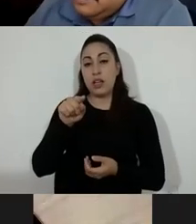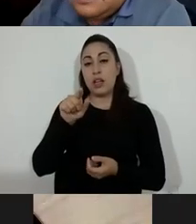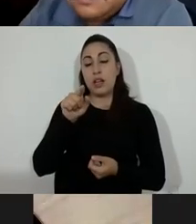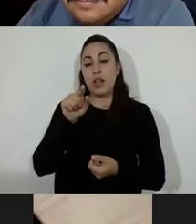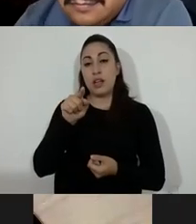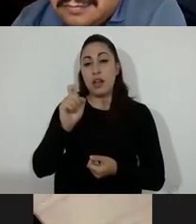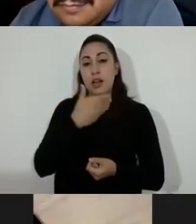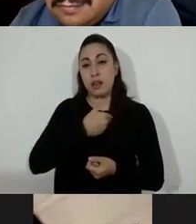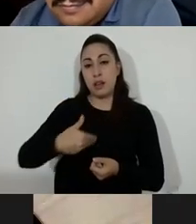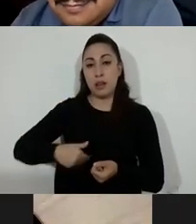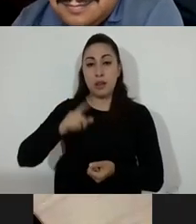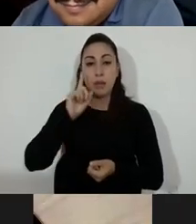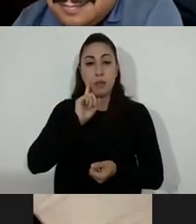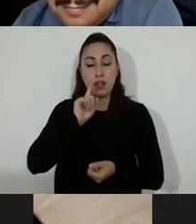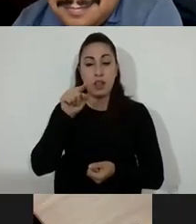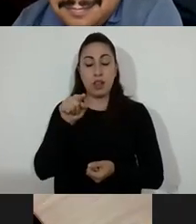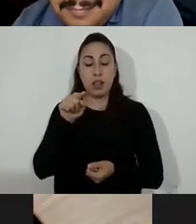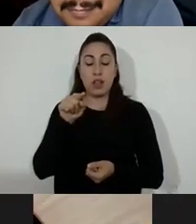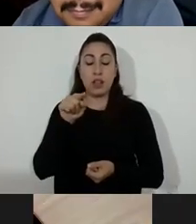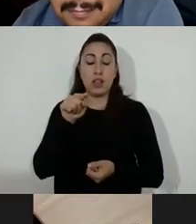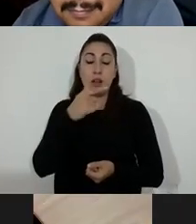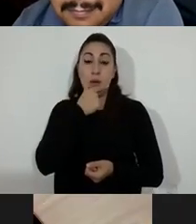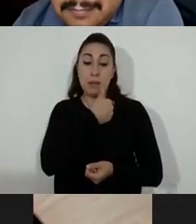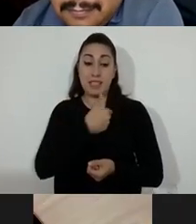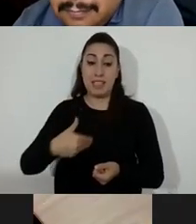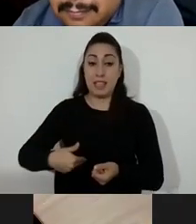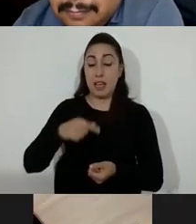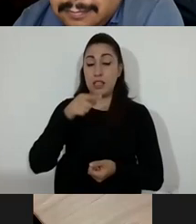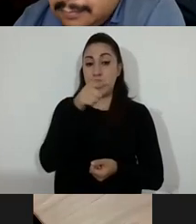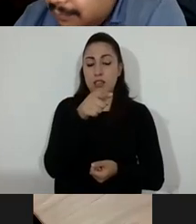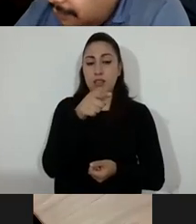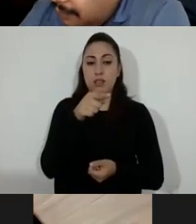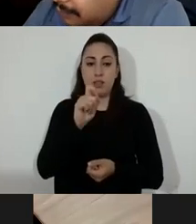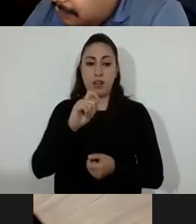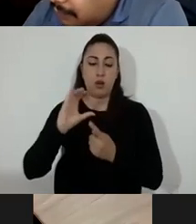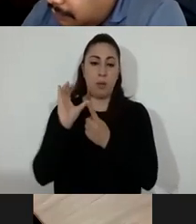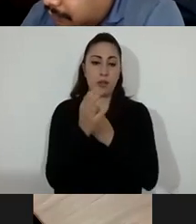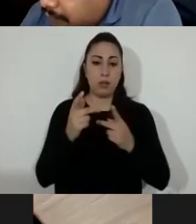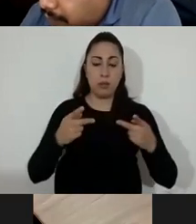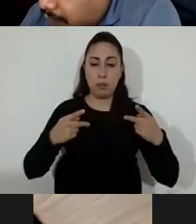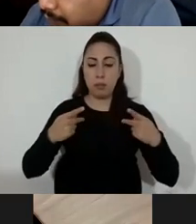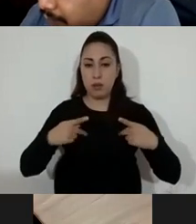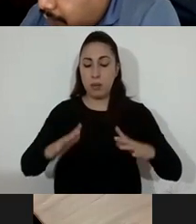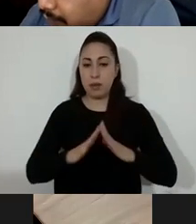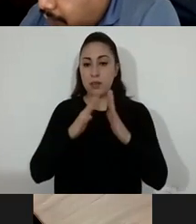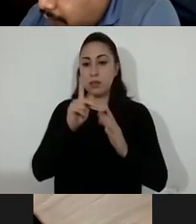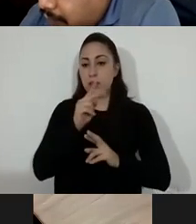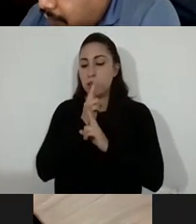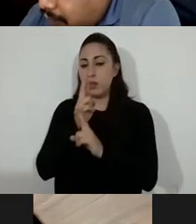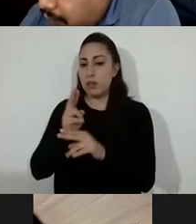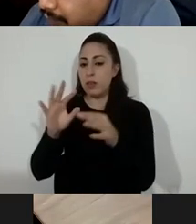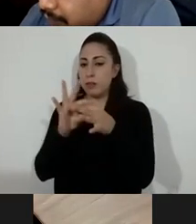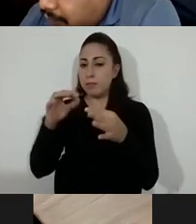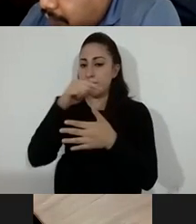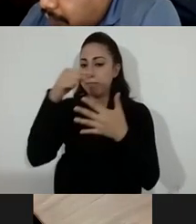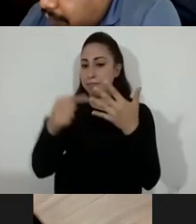diputada Guadalupe, la presidenta de jure hubiera contestado de una manera cabal por qué ni siquiera se argumentó las